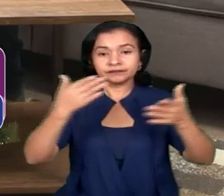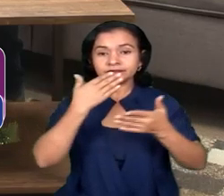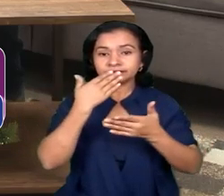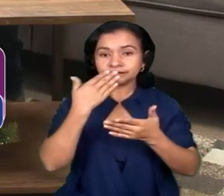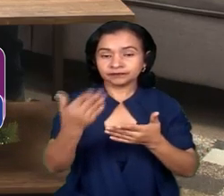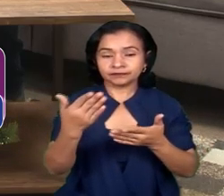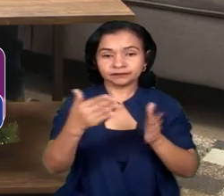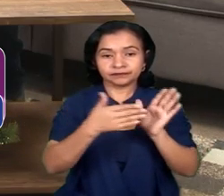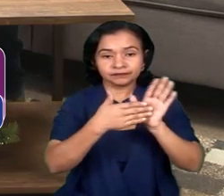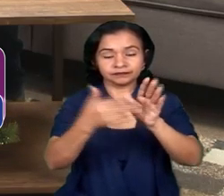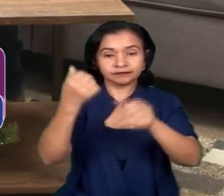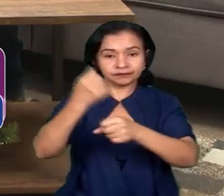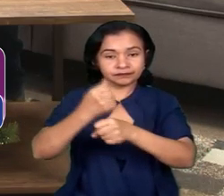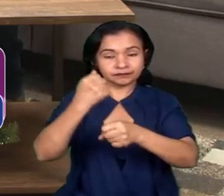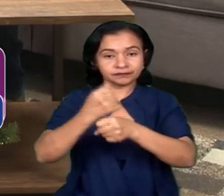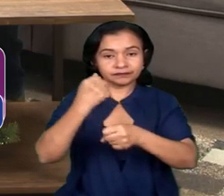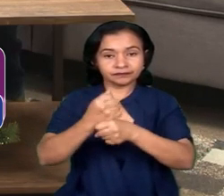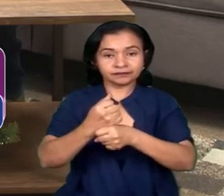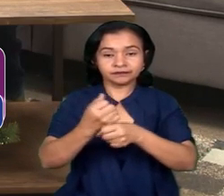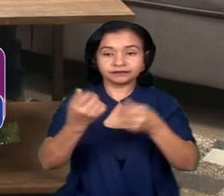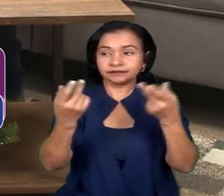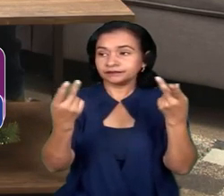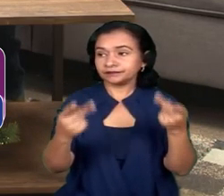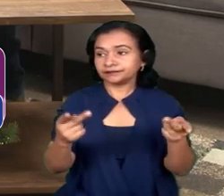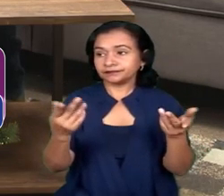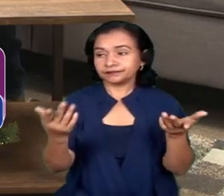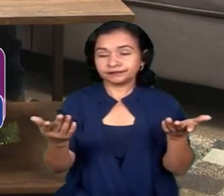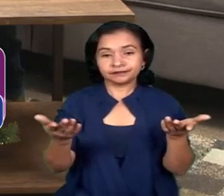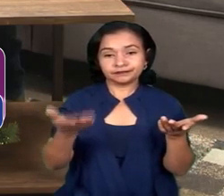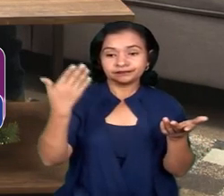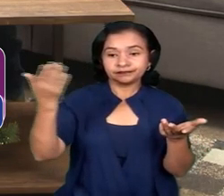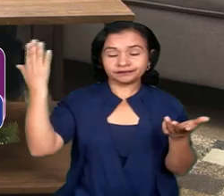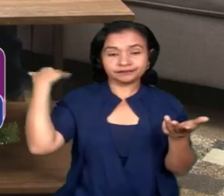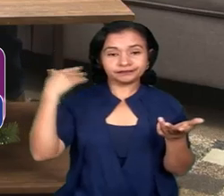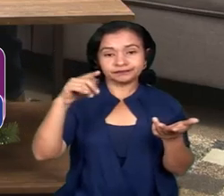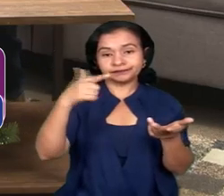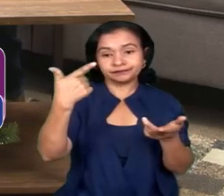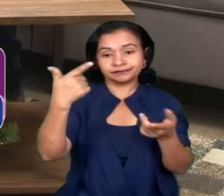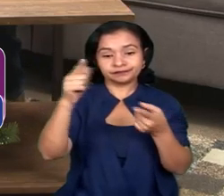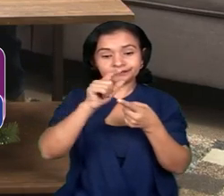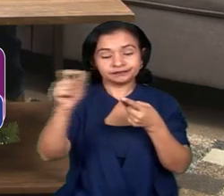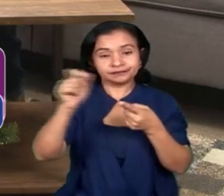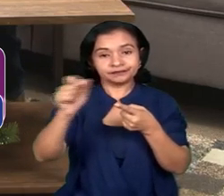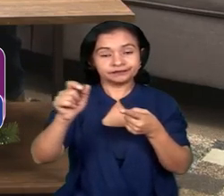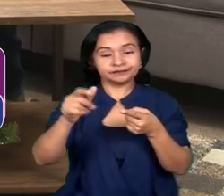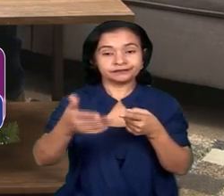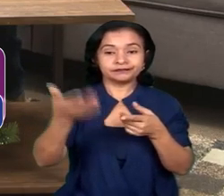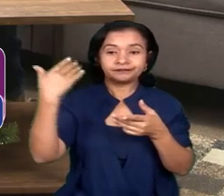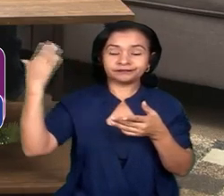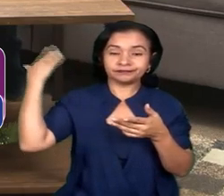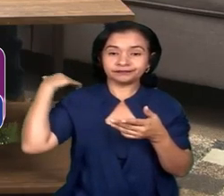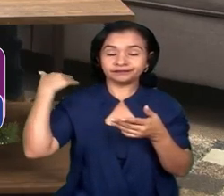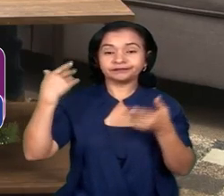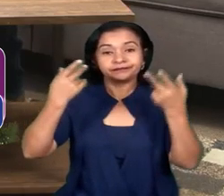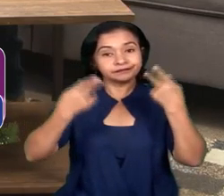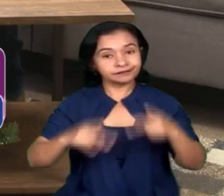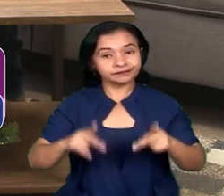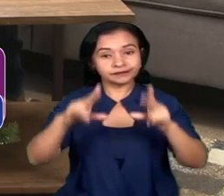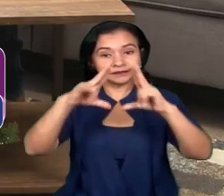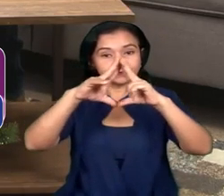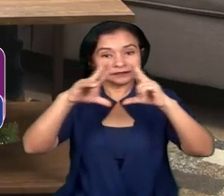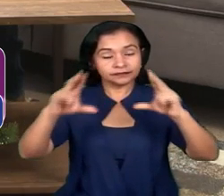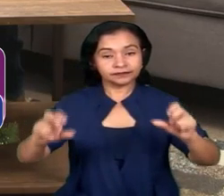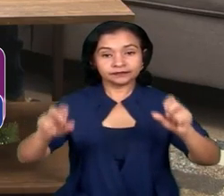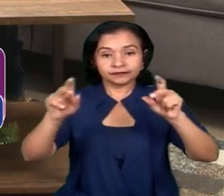de este modelo de trabajo que traíamos, pero bueno, no hablemos del pasado, los 7 meses vinieron a echar para atrás, pero sin embargo los